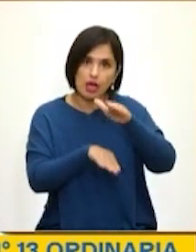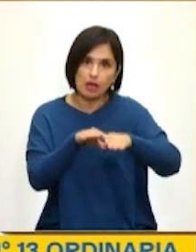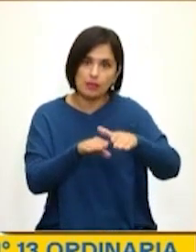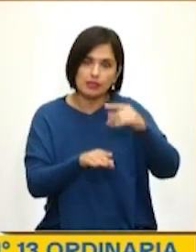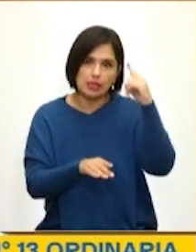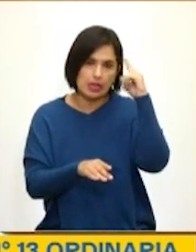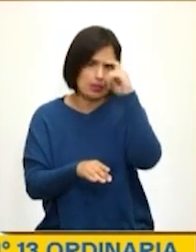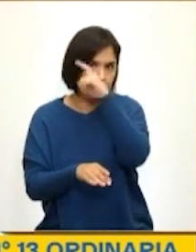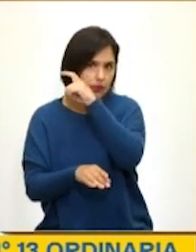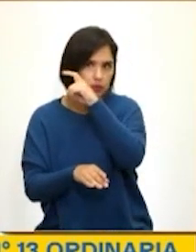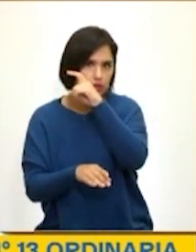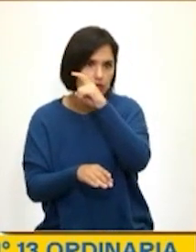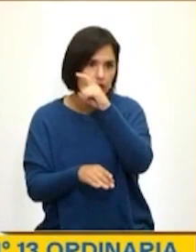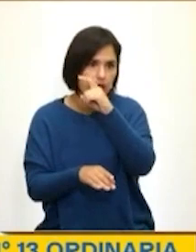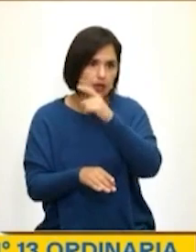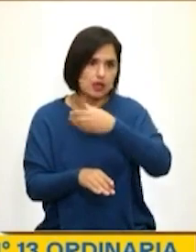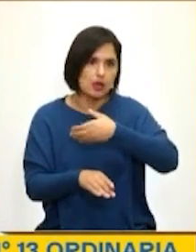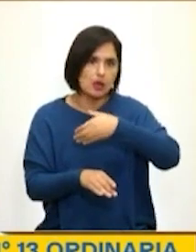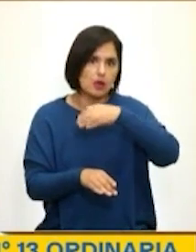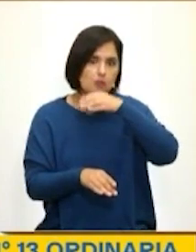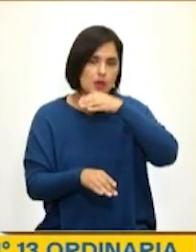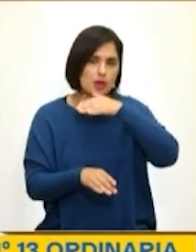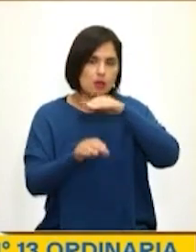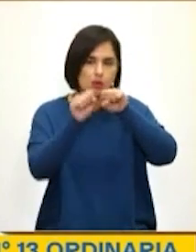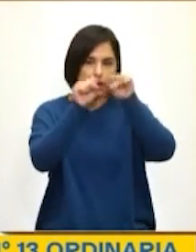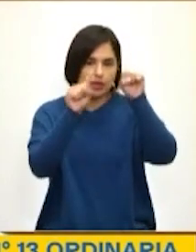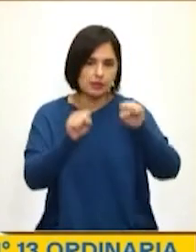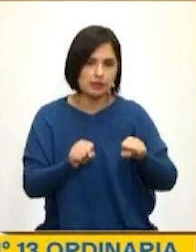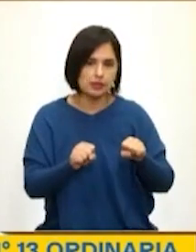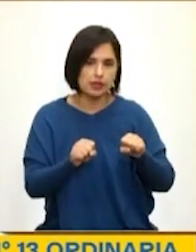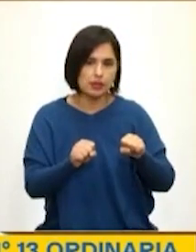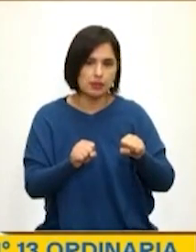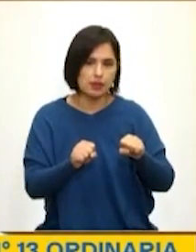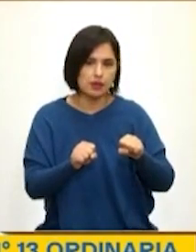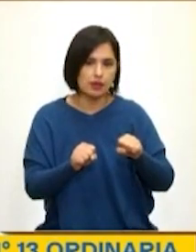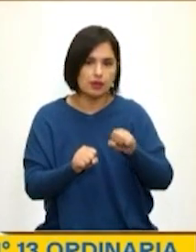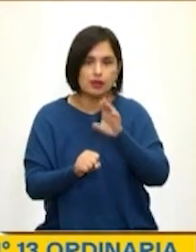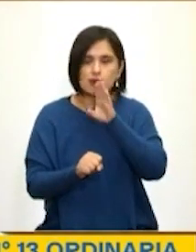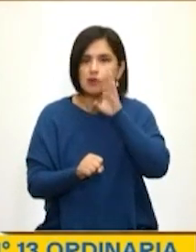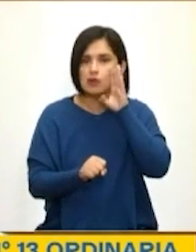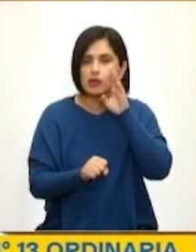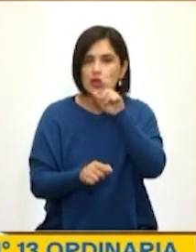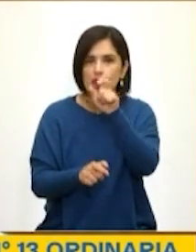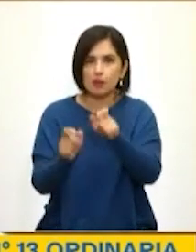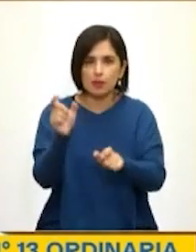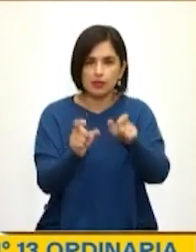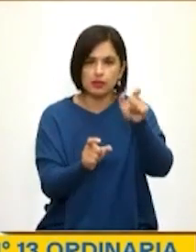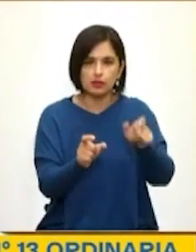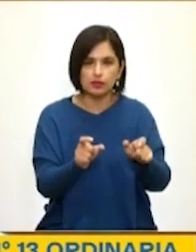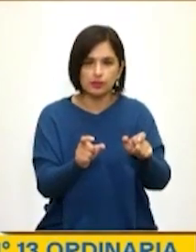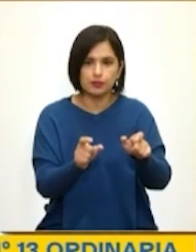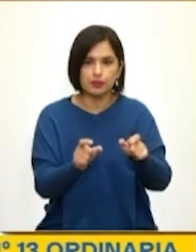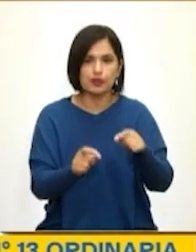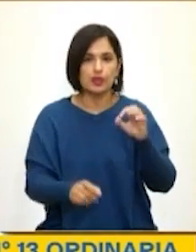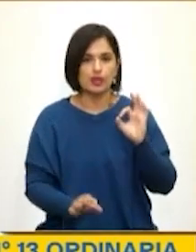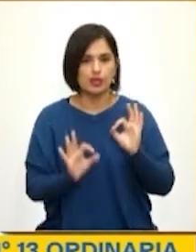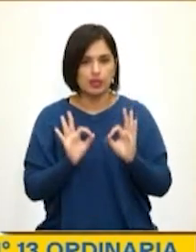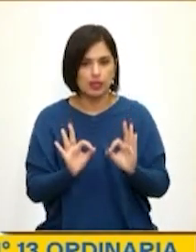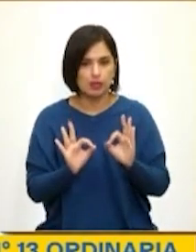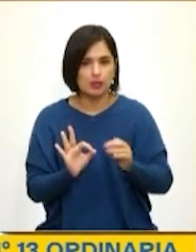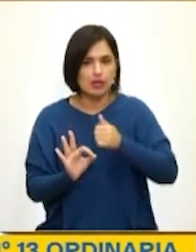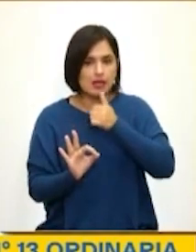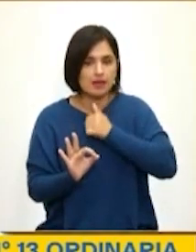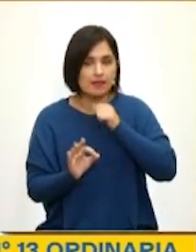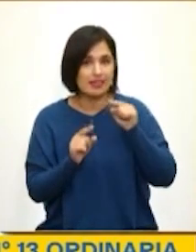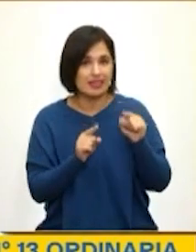dificultades para el suministro del agua para el sistema de agua del suministro de agua potable de la población y fundamentalmente la ausencia